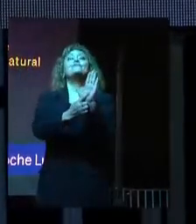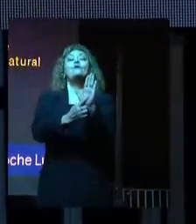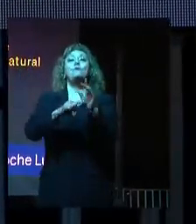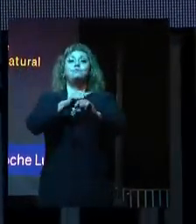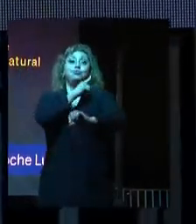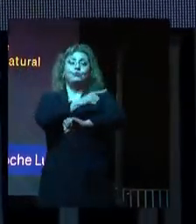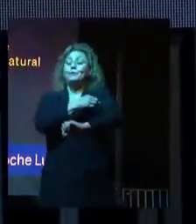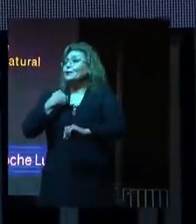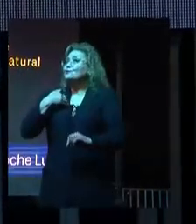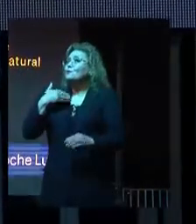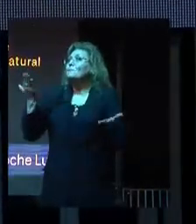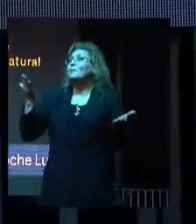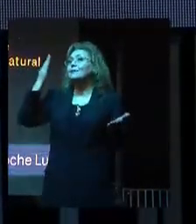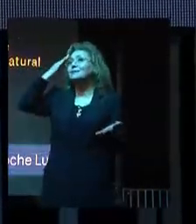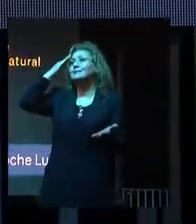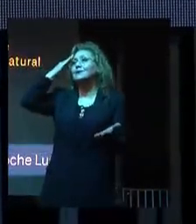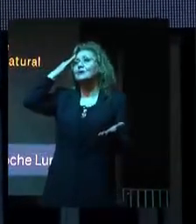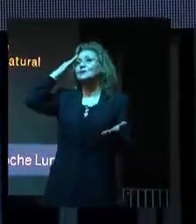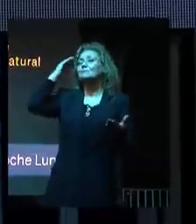maravilla.